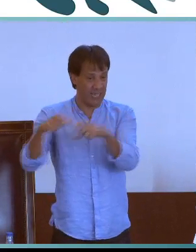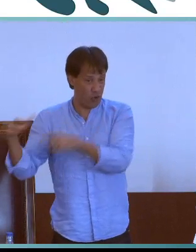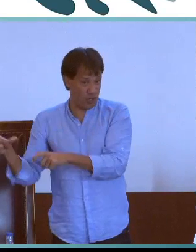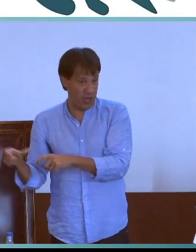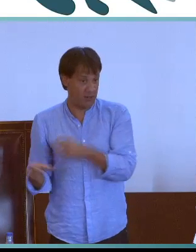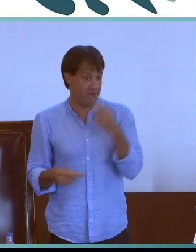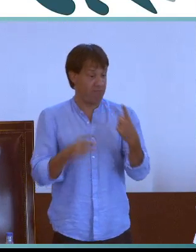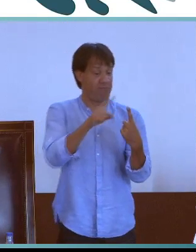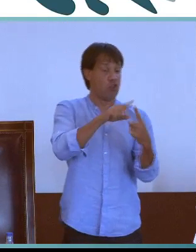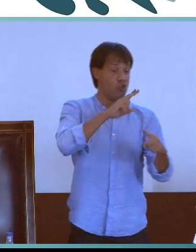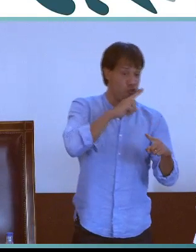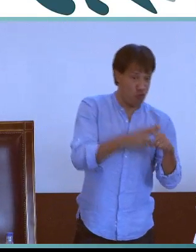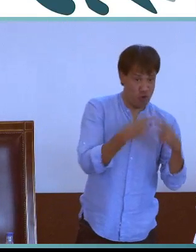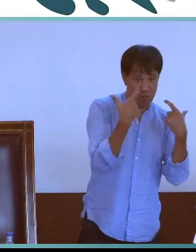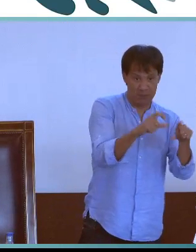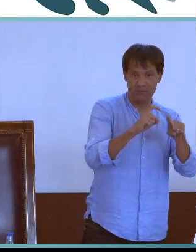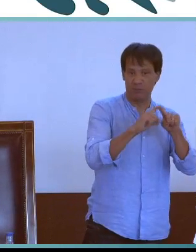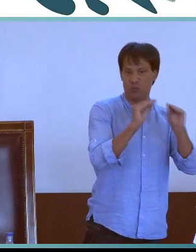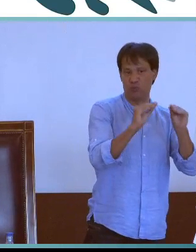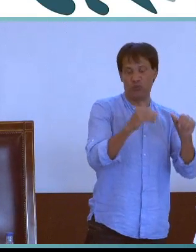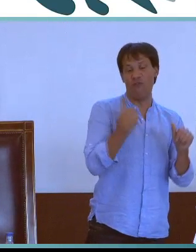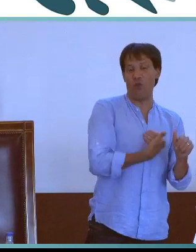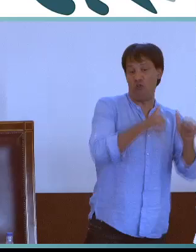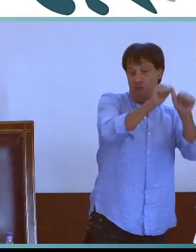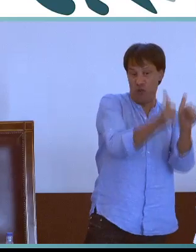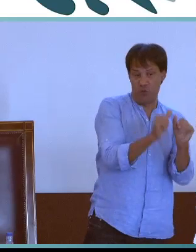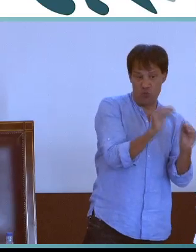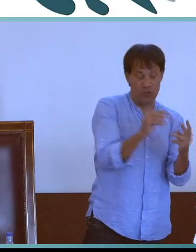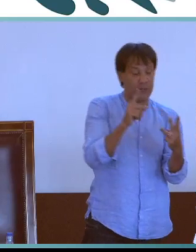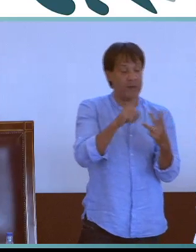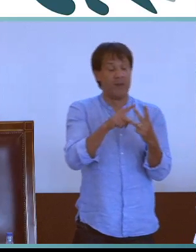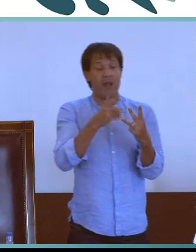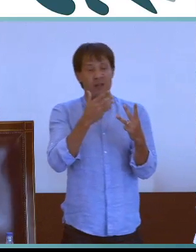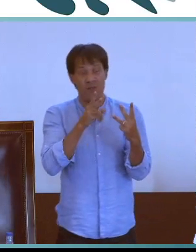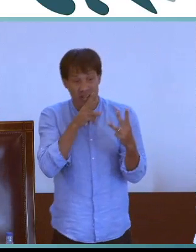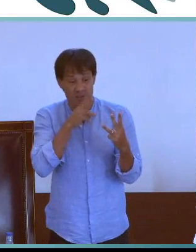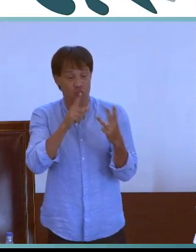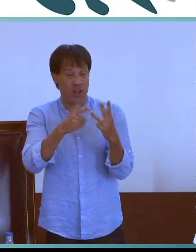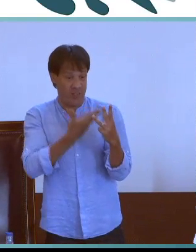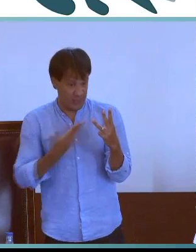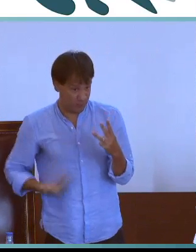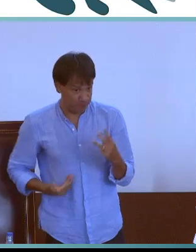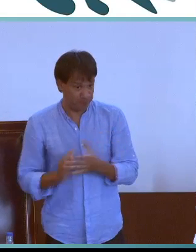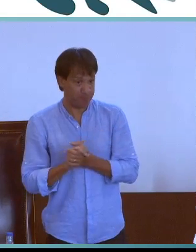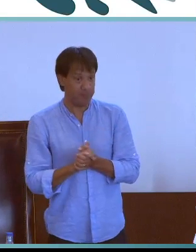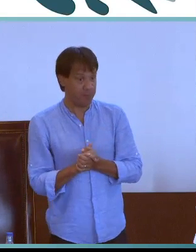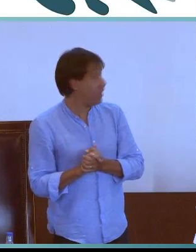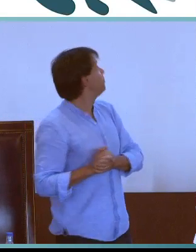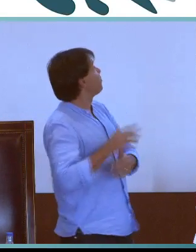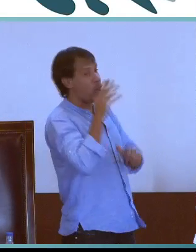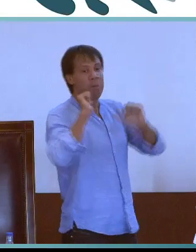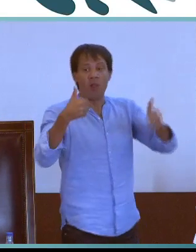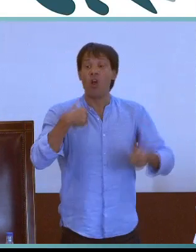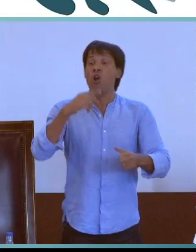buscábamos categorías del libro de gramática, pues lo que era el nombre, su función y su forma, el verbo y el